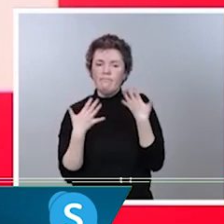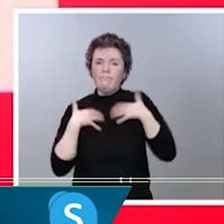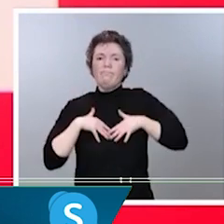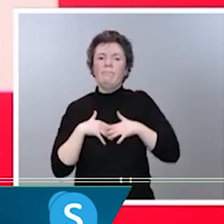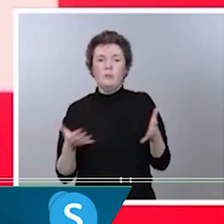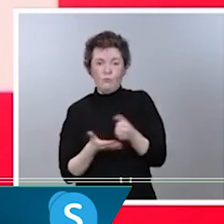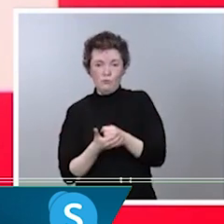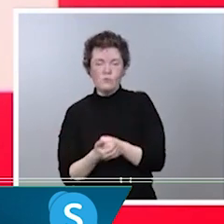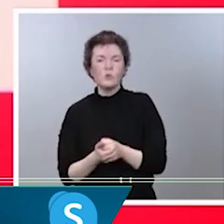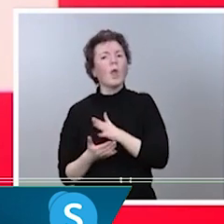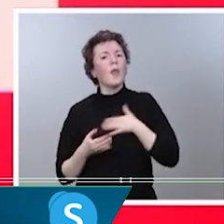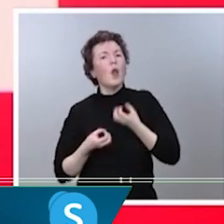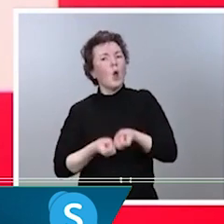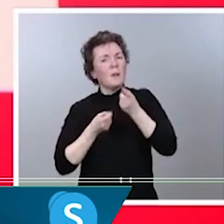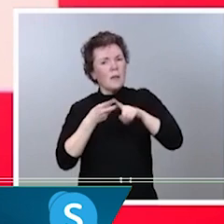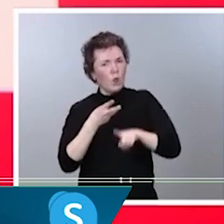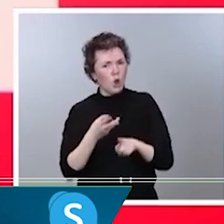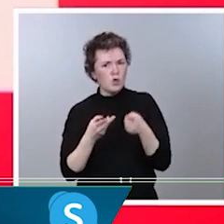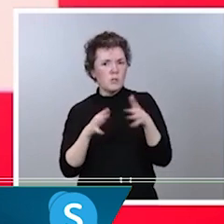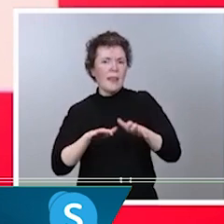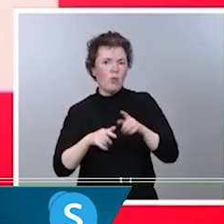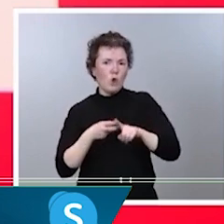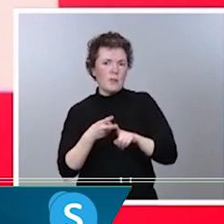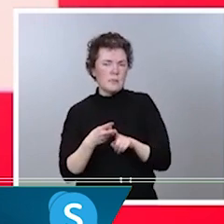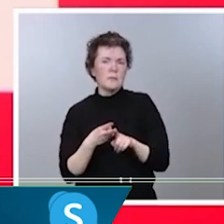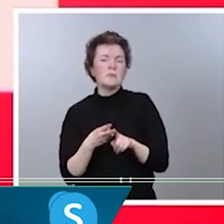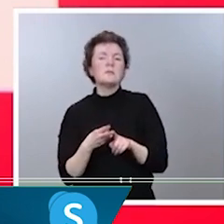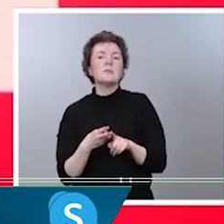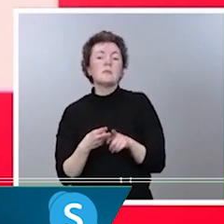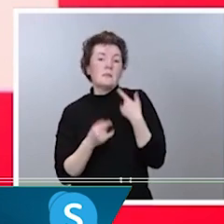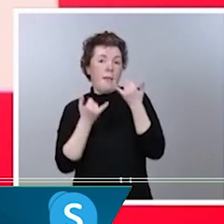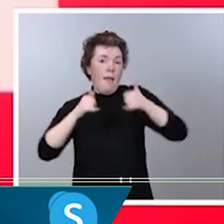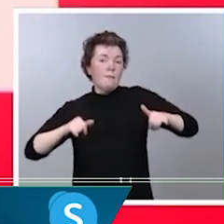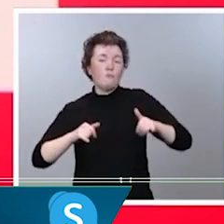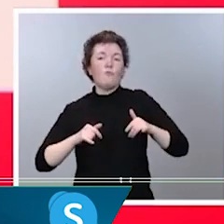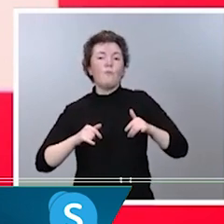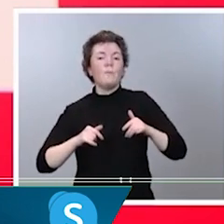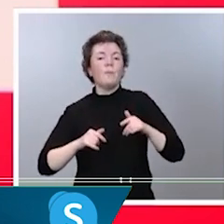crecimiento para el año 2021. Y lo que es peor, la EPA de este primer